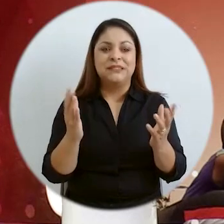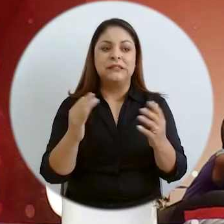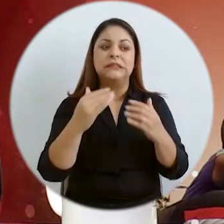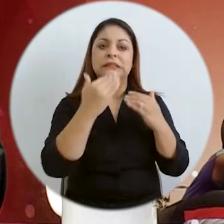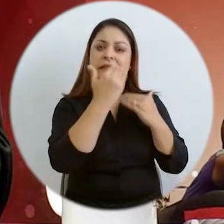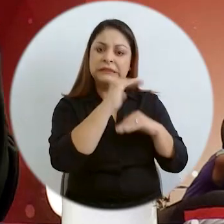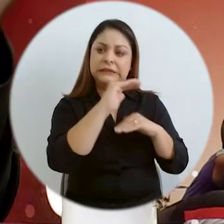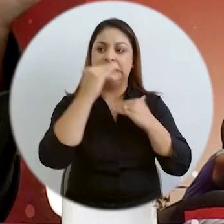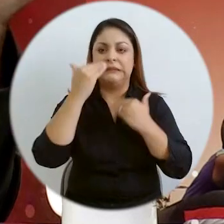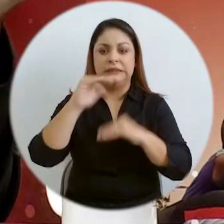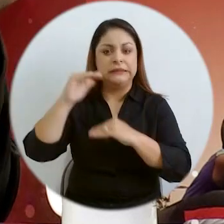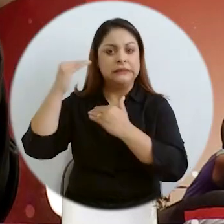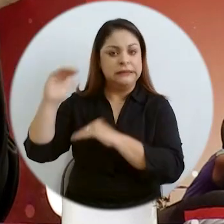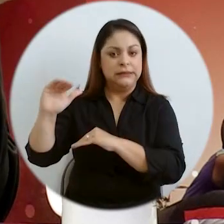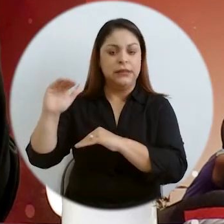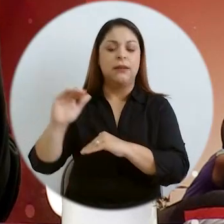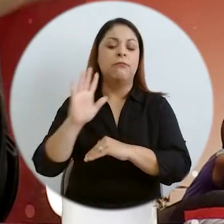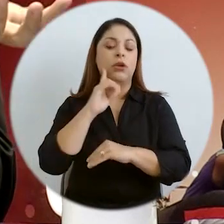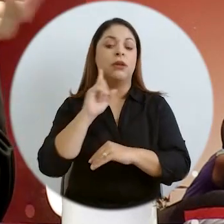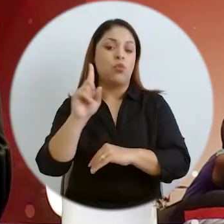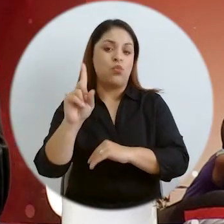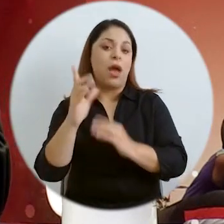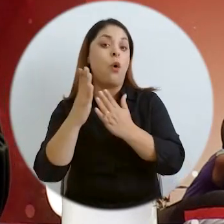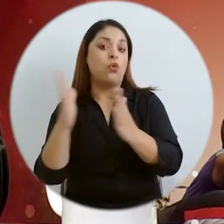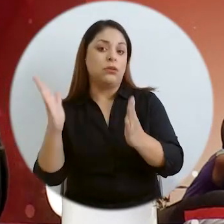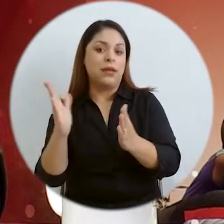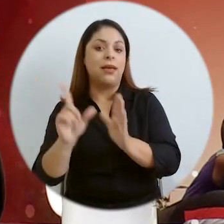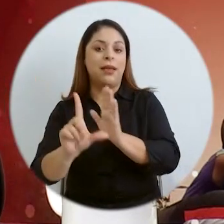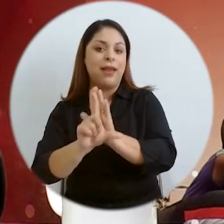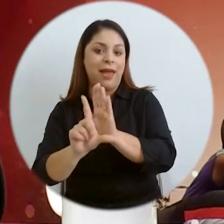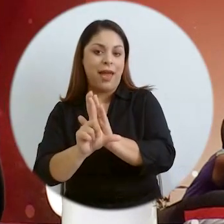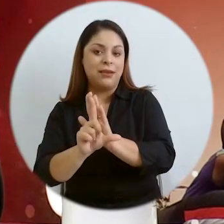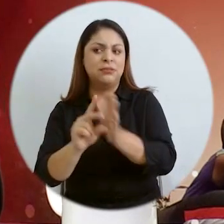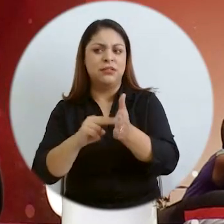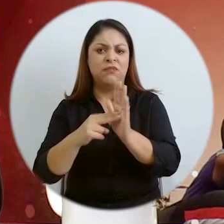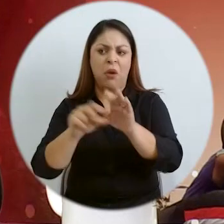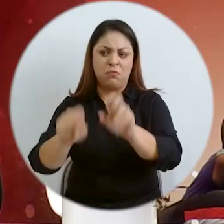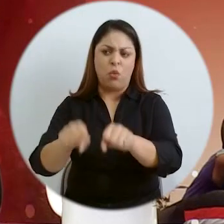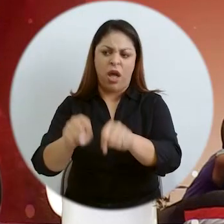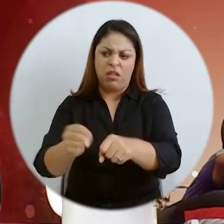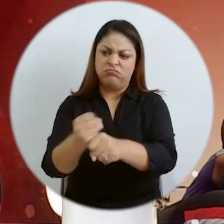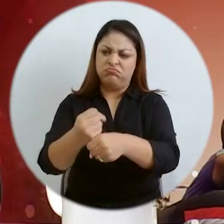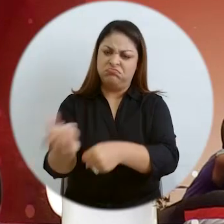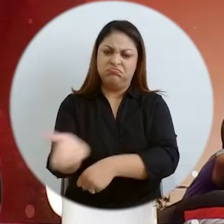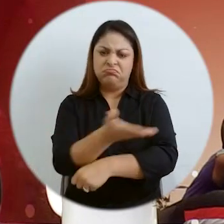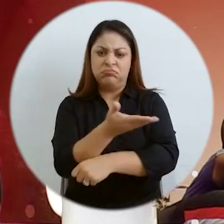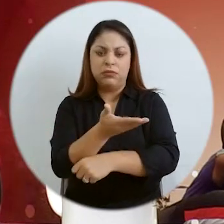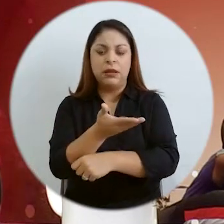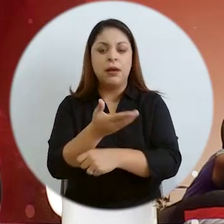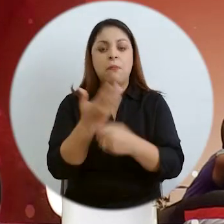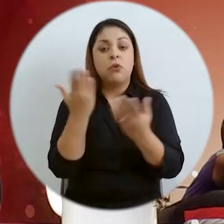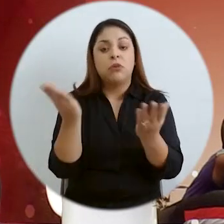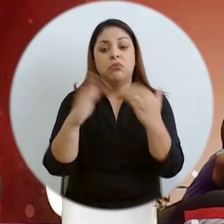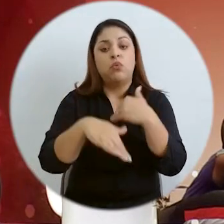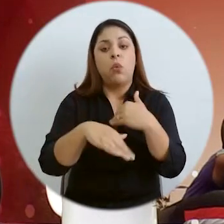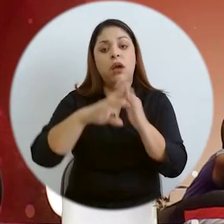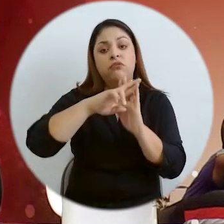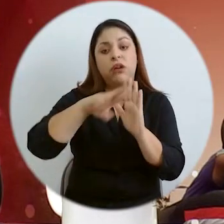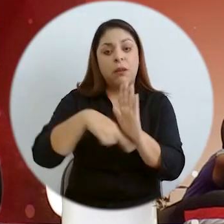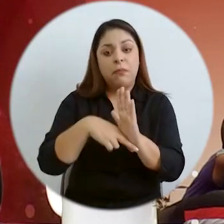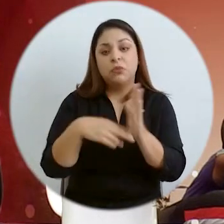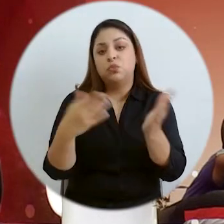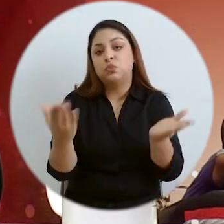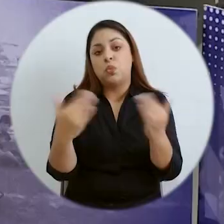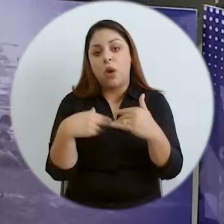líneas, porque una cosa es lo que es legal, ¿verdad? Lo que se puede hacer, y a falta de un reglamento, de una normativa,